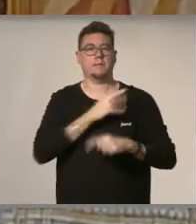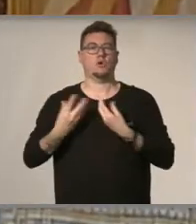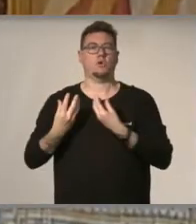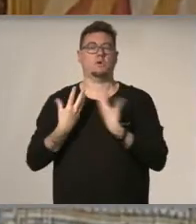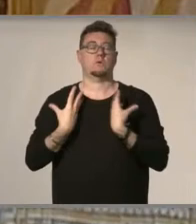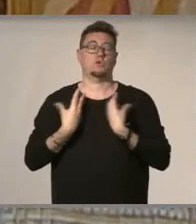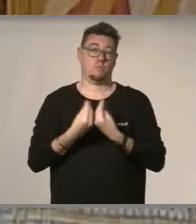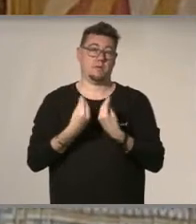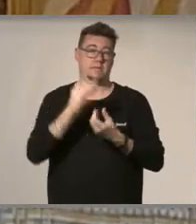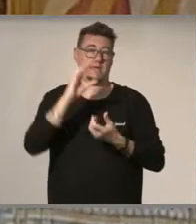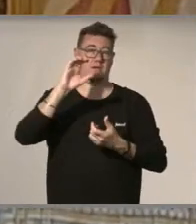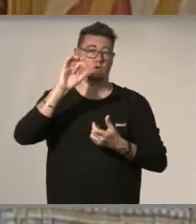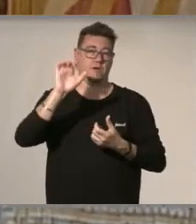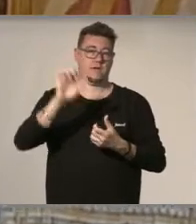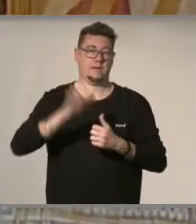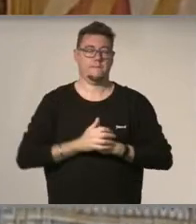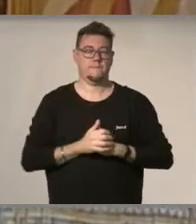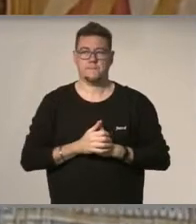presidente de la COE,